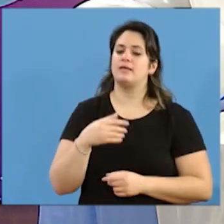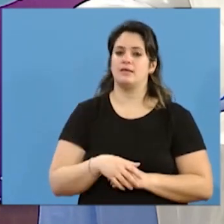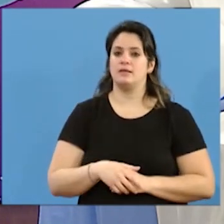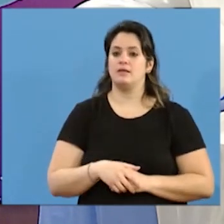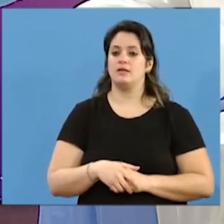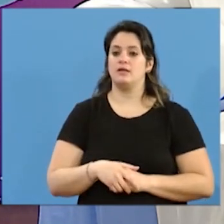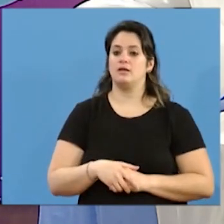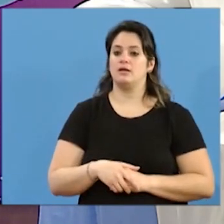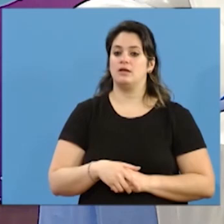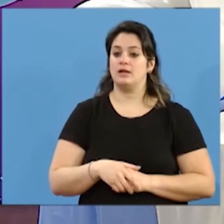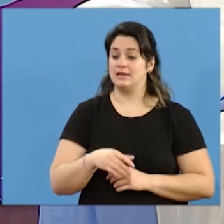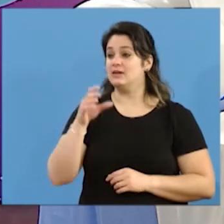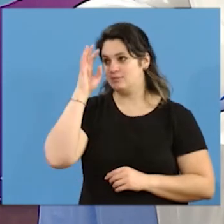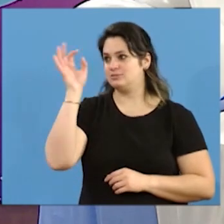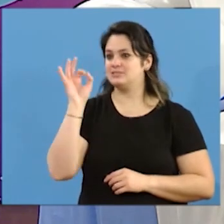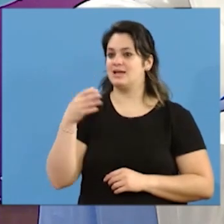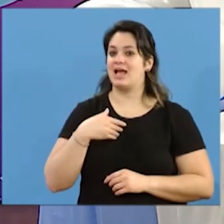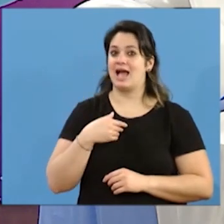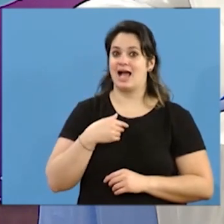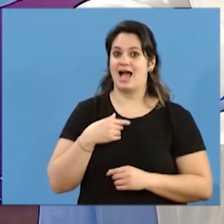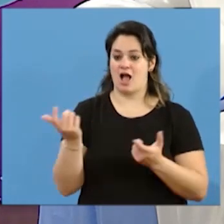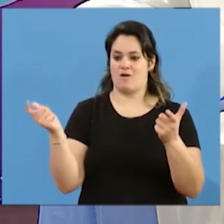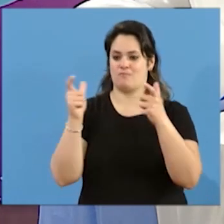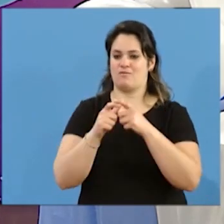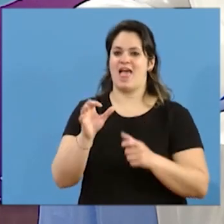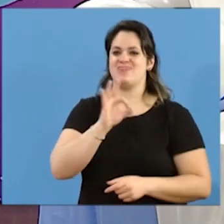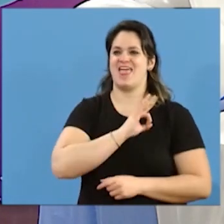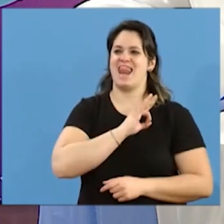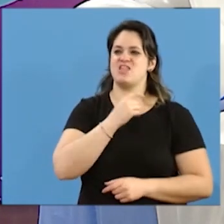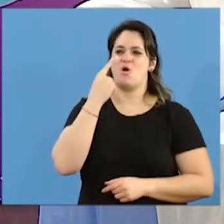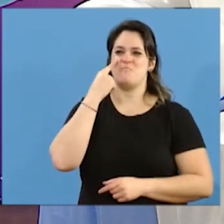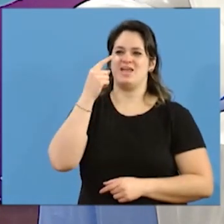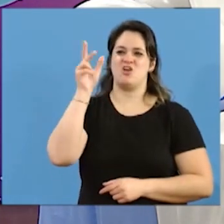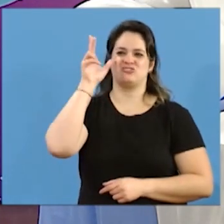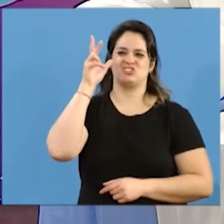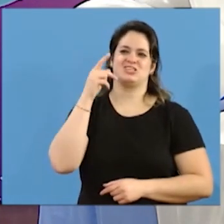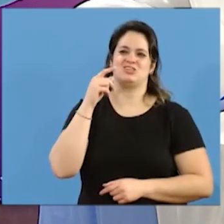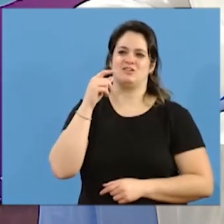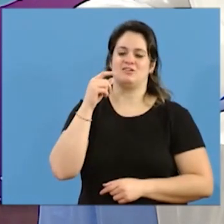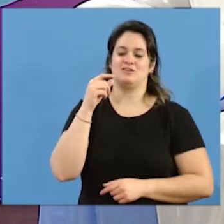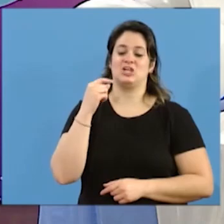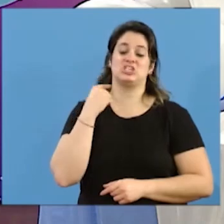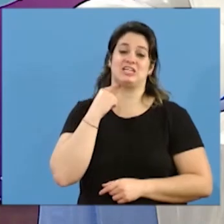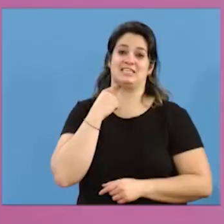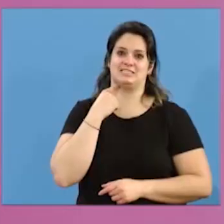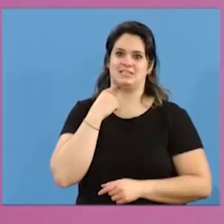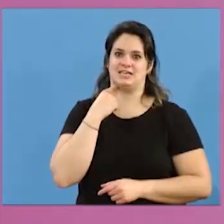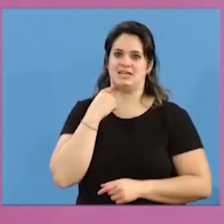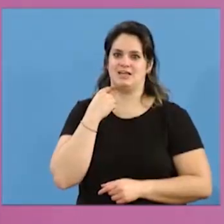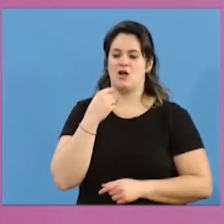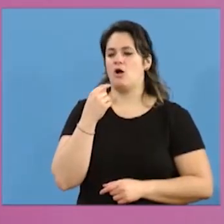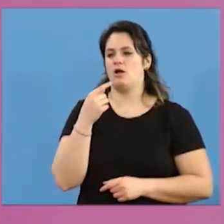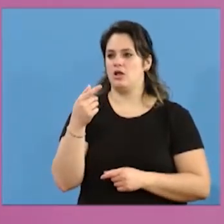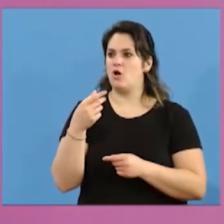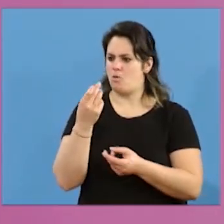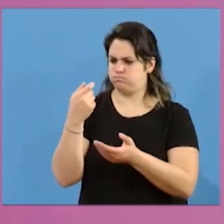Sí, vos sabés que la asamblea del año 13 a él le pagó con oro. Ay, ¿y qué